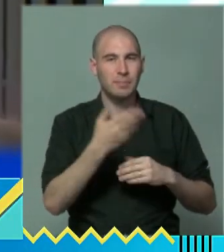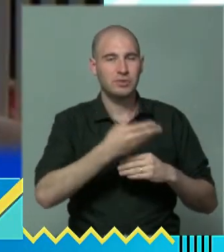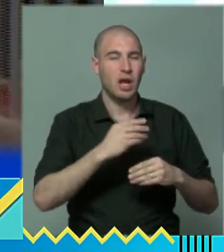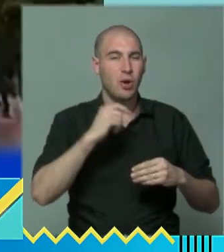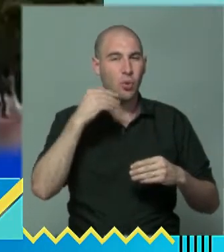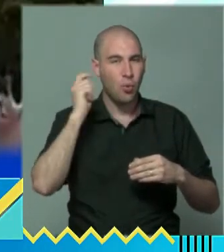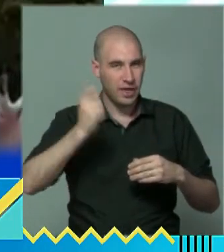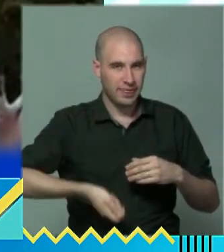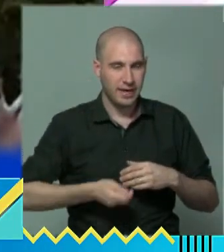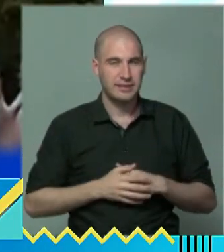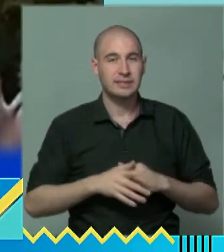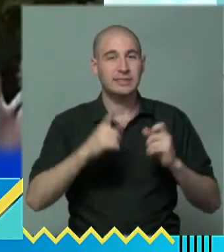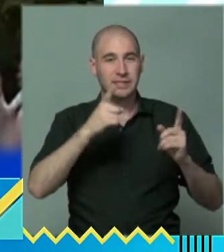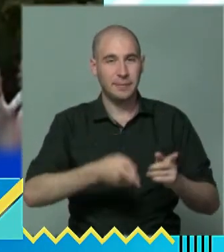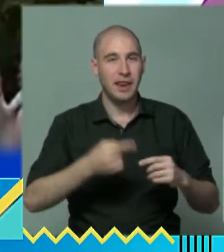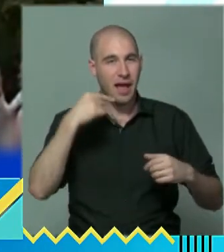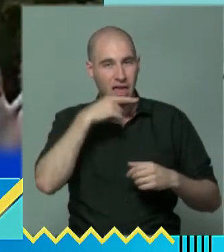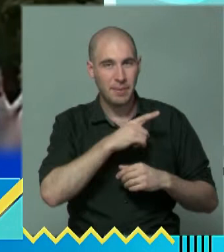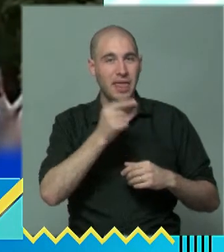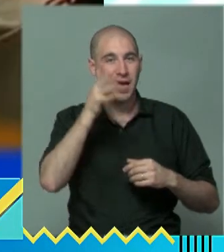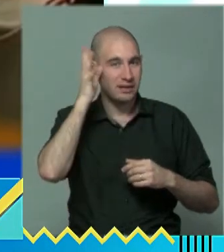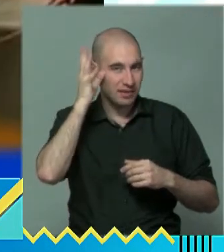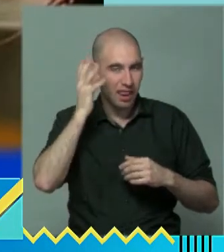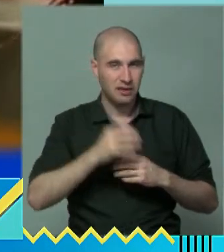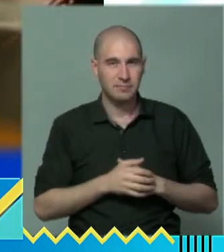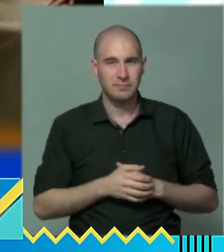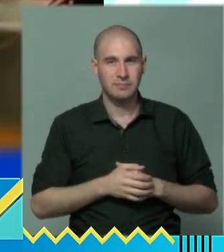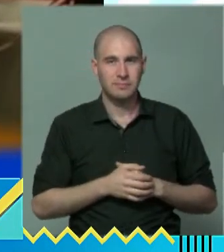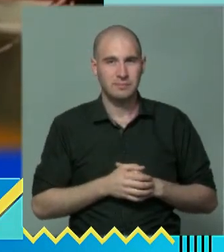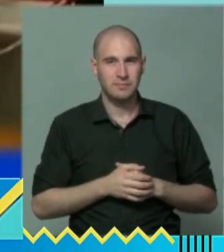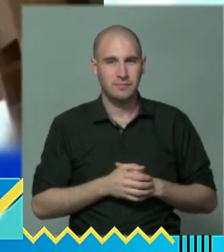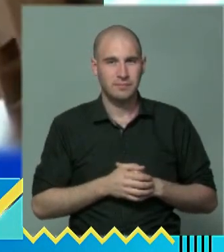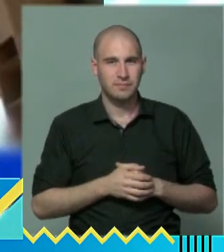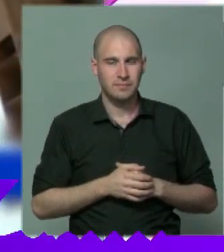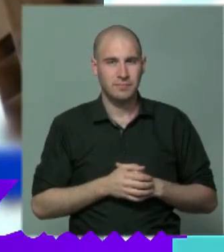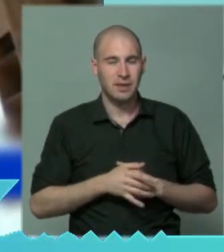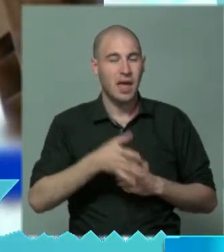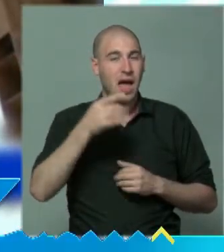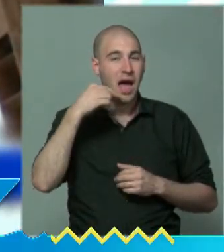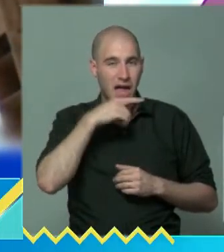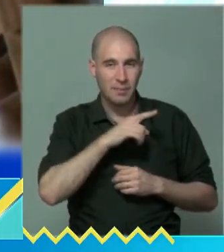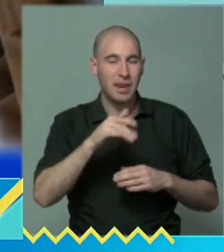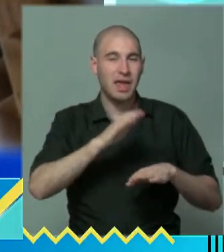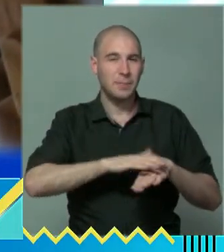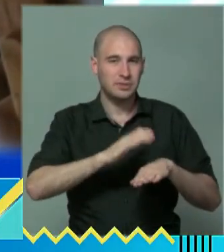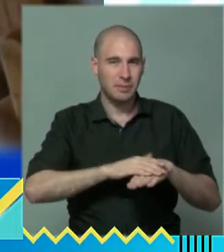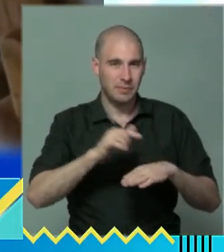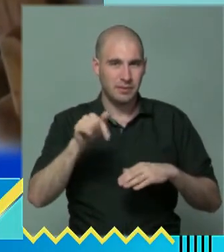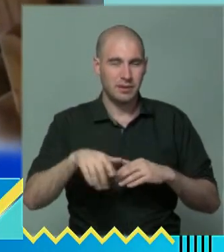jurídicas. También en Alemania y en Italia. La gran diferencia es que en Alemania la responsabilidad es